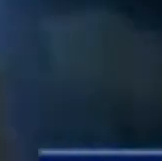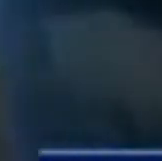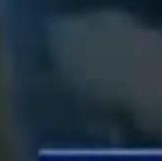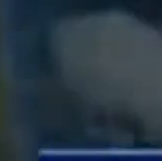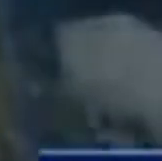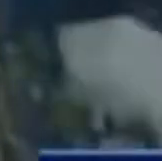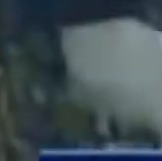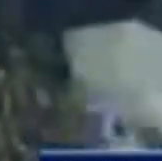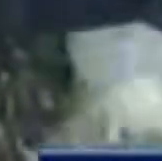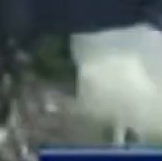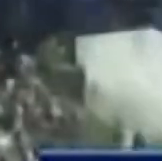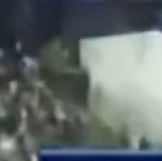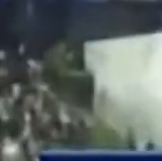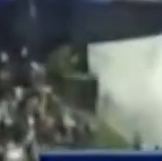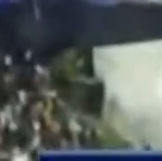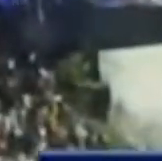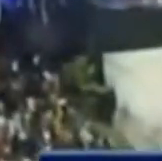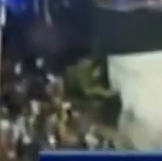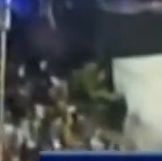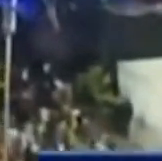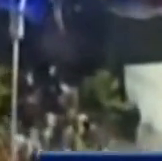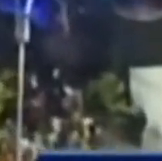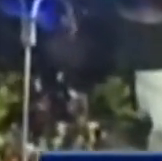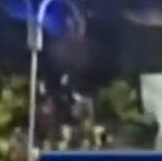que no importa